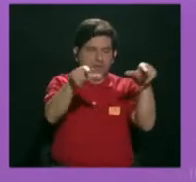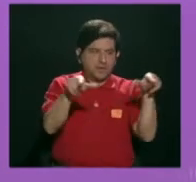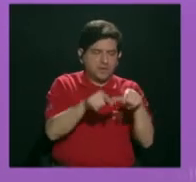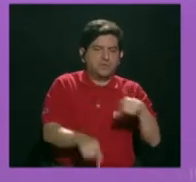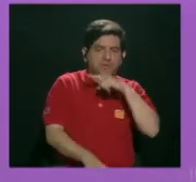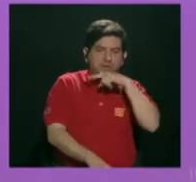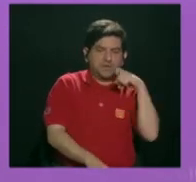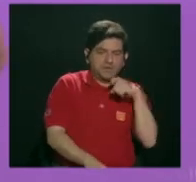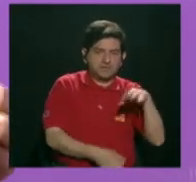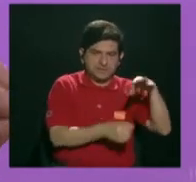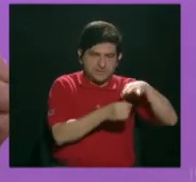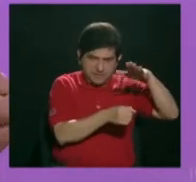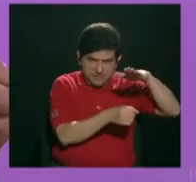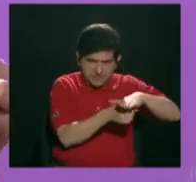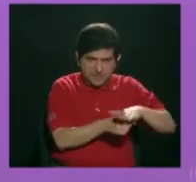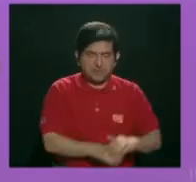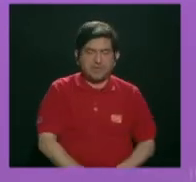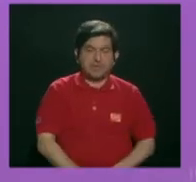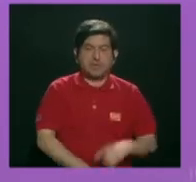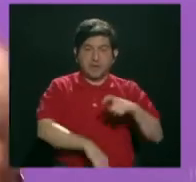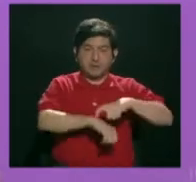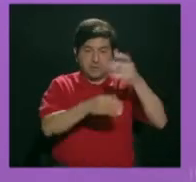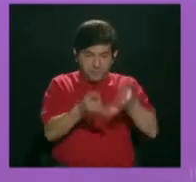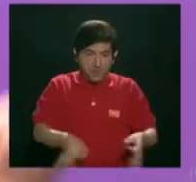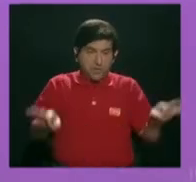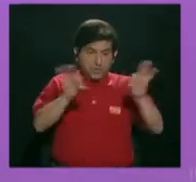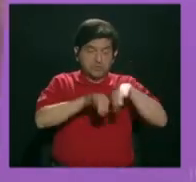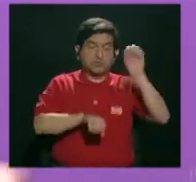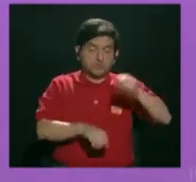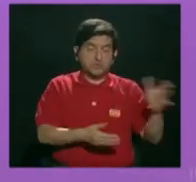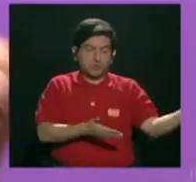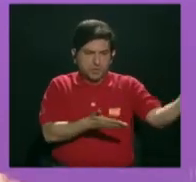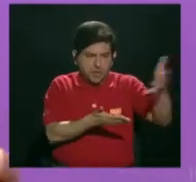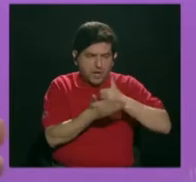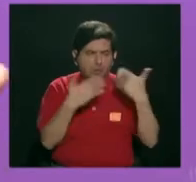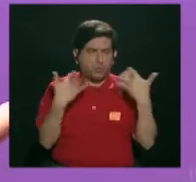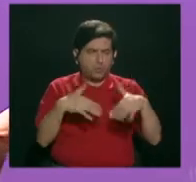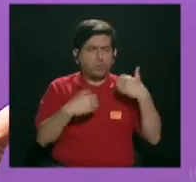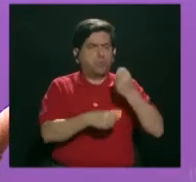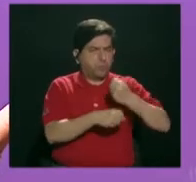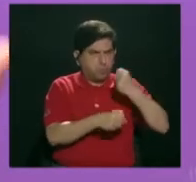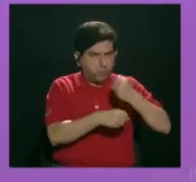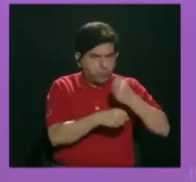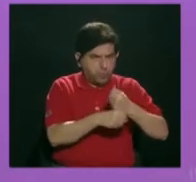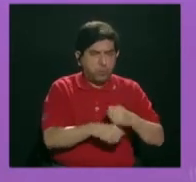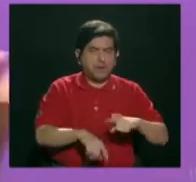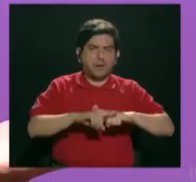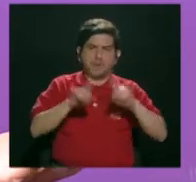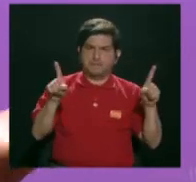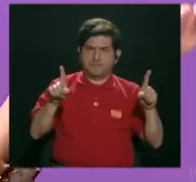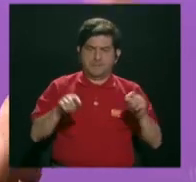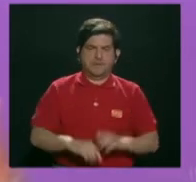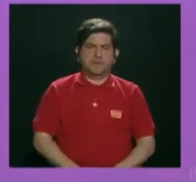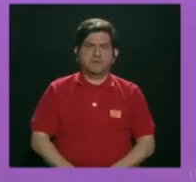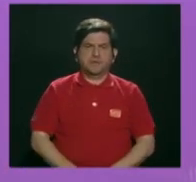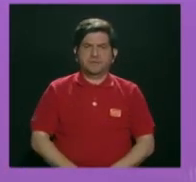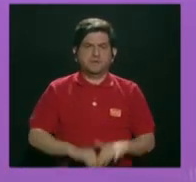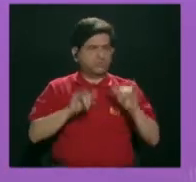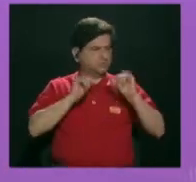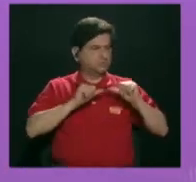granos, generalmente, bueno, cuando hay picos, sí, porque está la cosecha y hay que hacer mucho secado, hay picos, pero no se